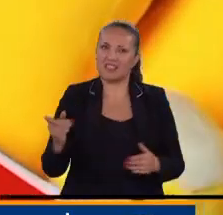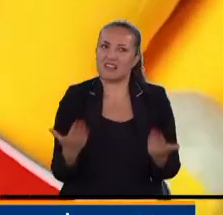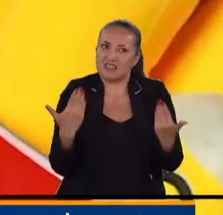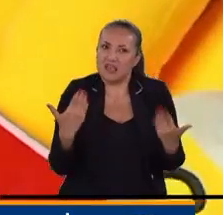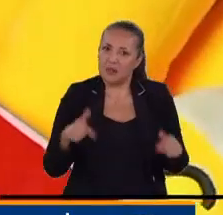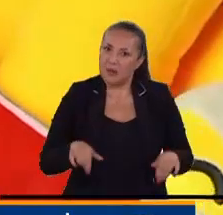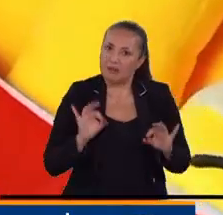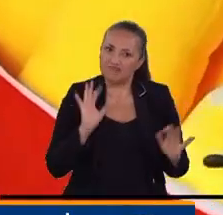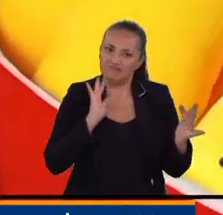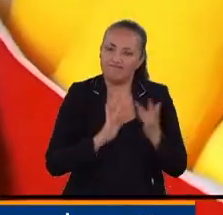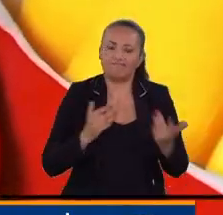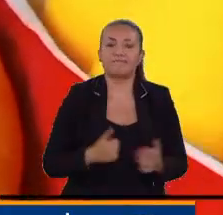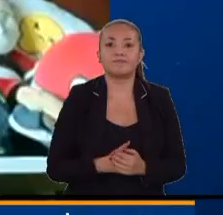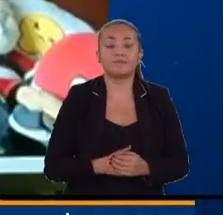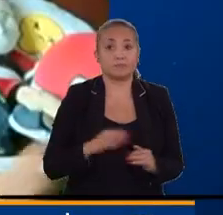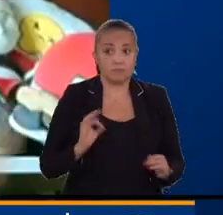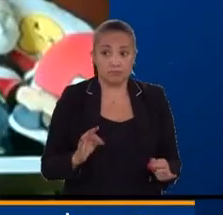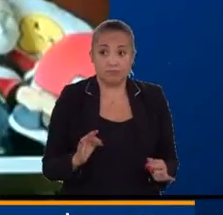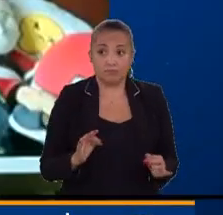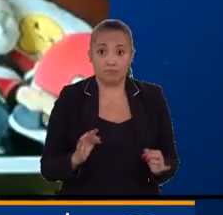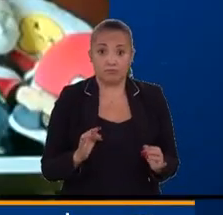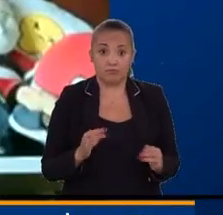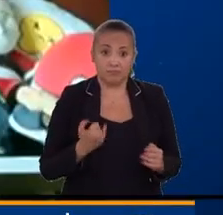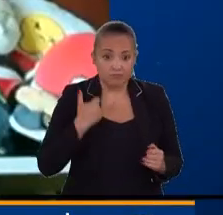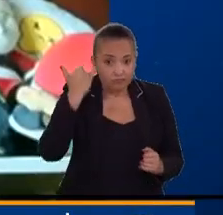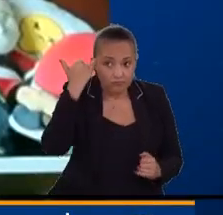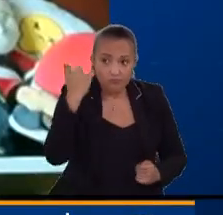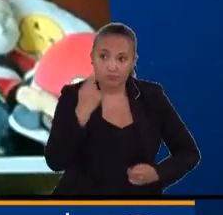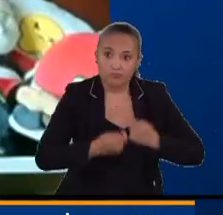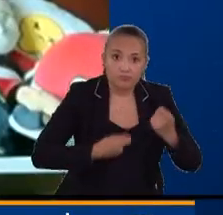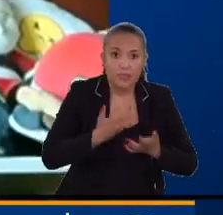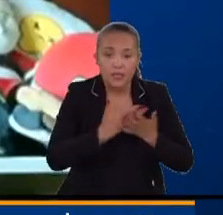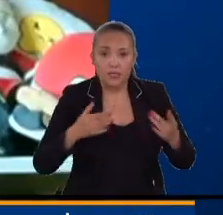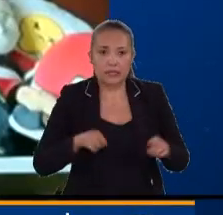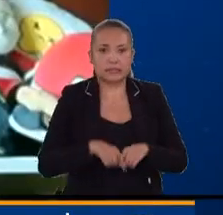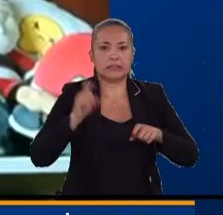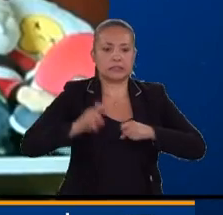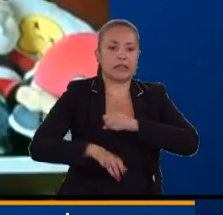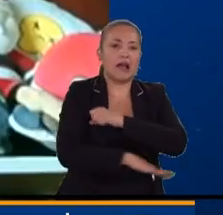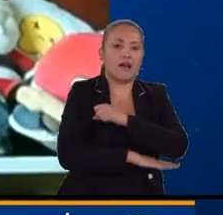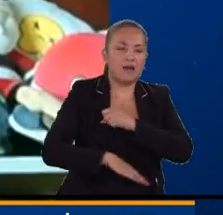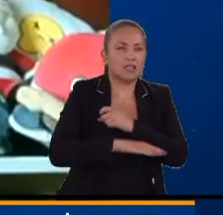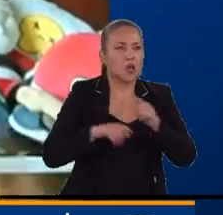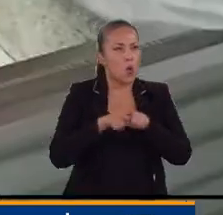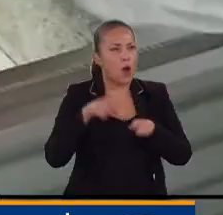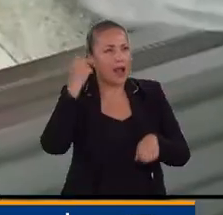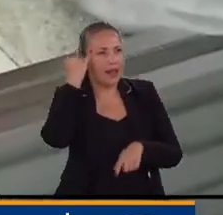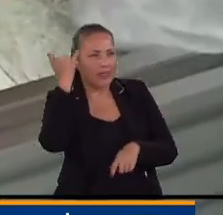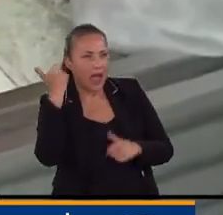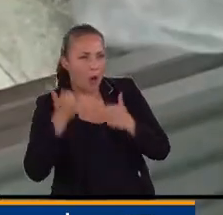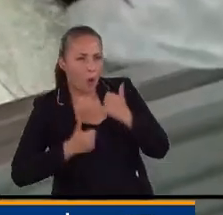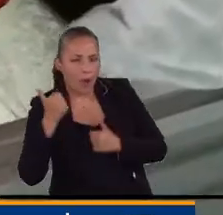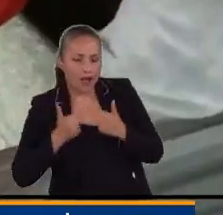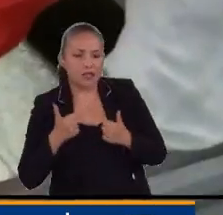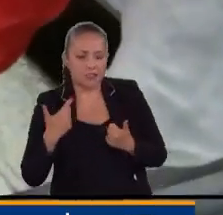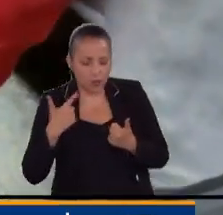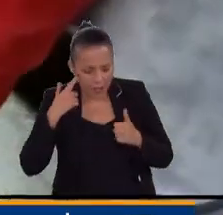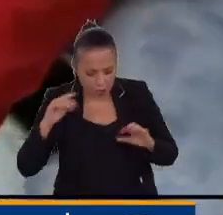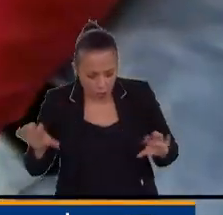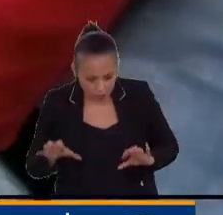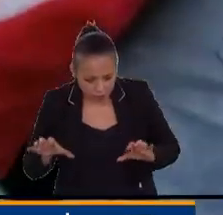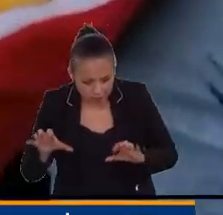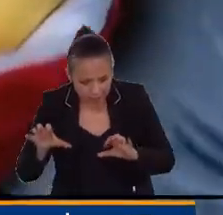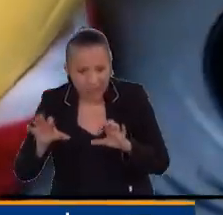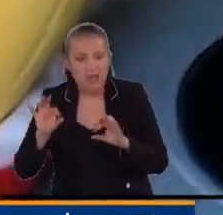empresarios. Realmente emprender necesita también unas bases, tener una idea y pues ejecutarla.